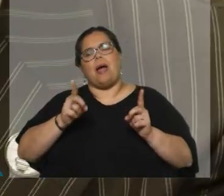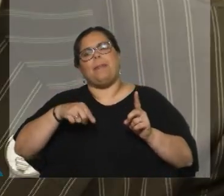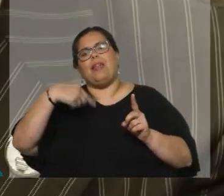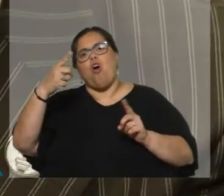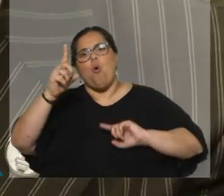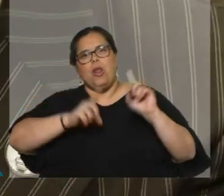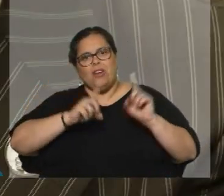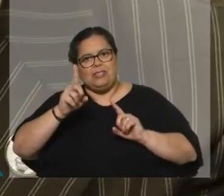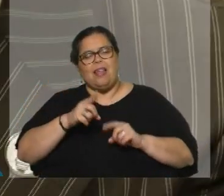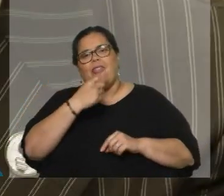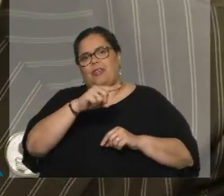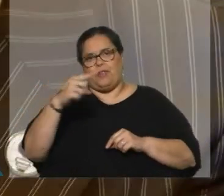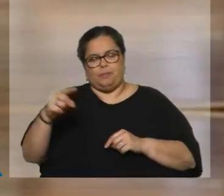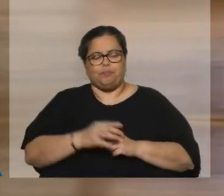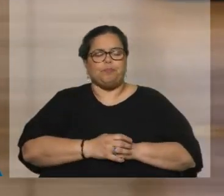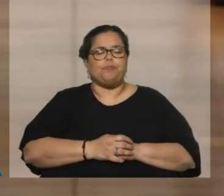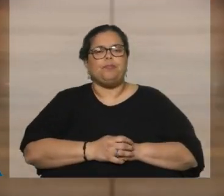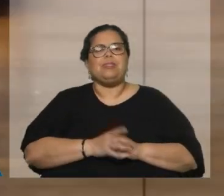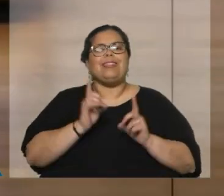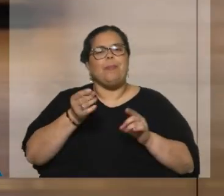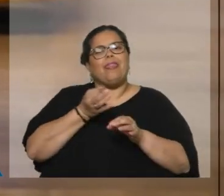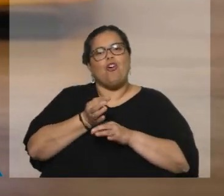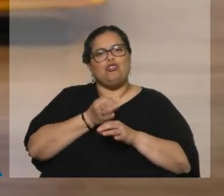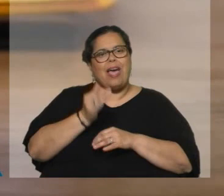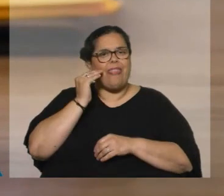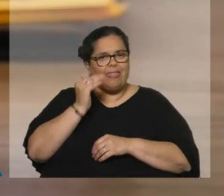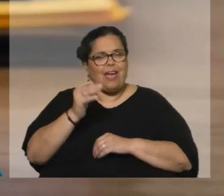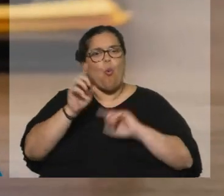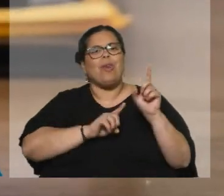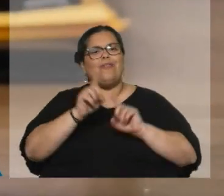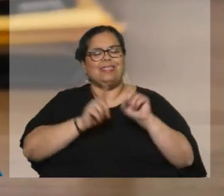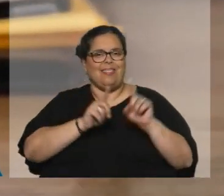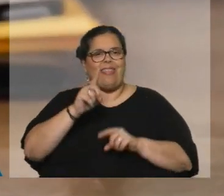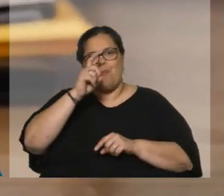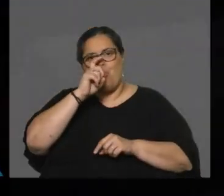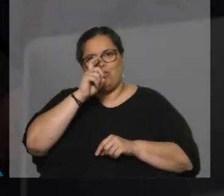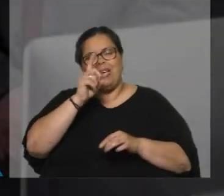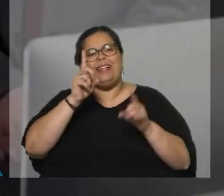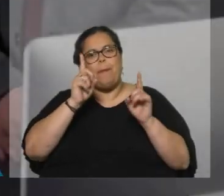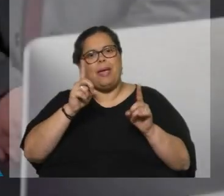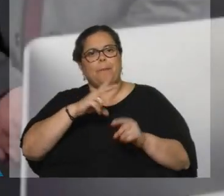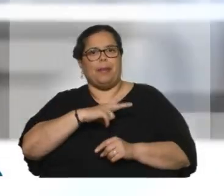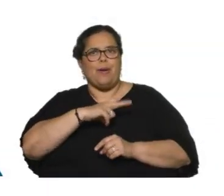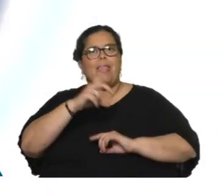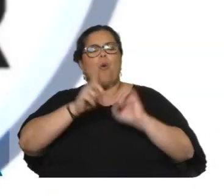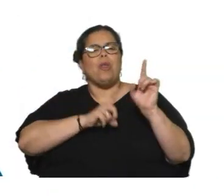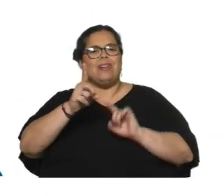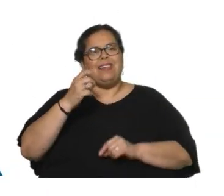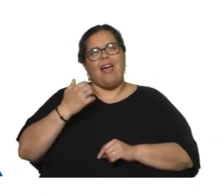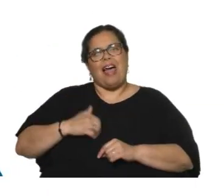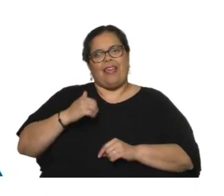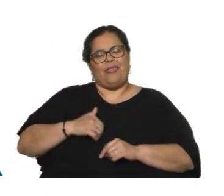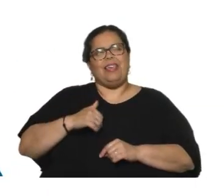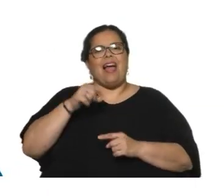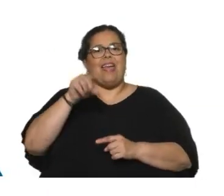universidad torcuato dit tela fue docente en la universidad de Buenos Aires y en la privada universidad Argentina de la empresa de la que fue